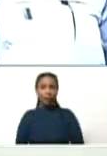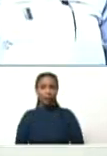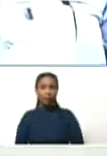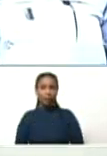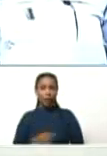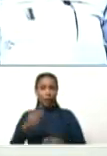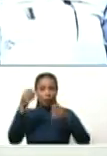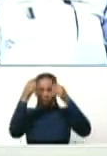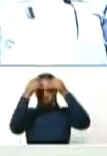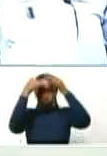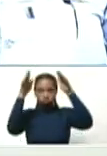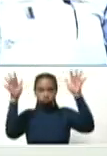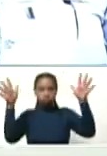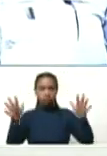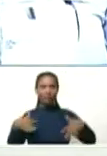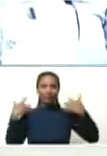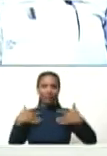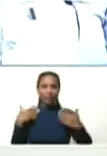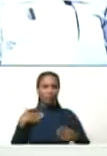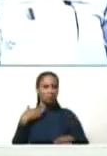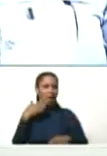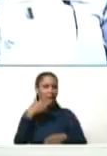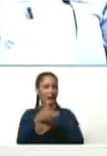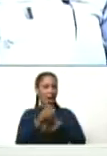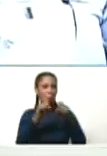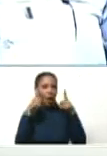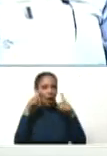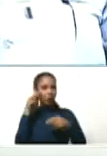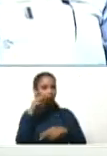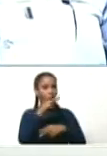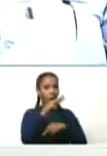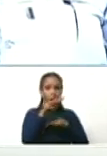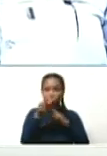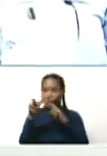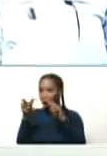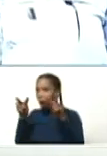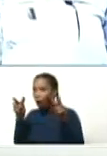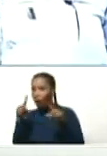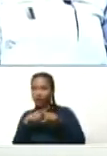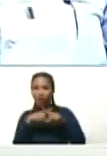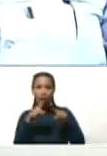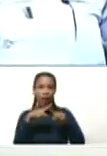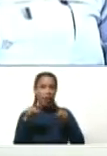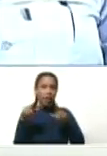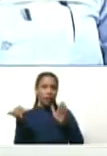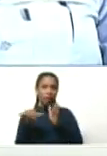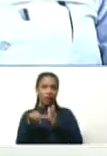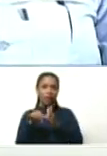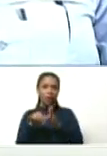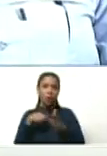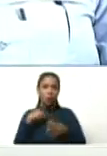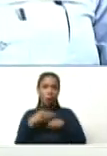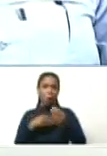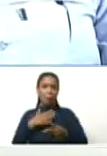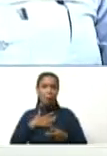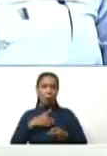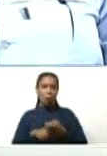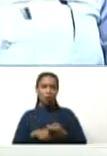despejar la mente, alegrar la vida, se va para La Guaira, aquí en la región capital, pues. Así hago yo con Cilia, mi